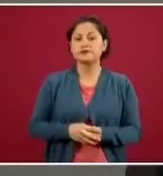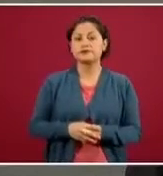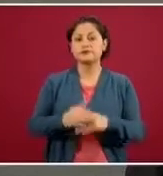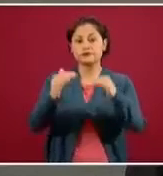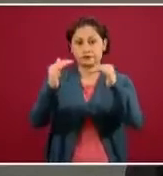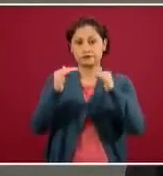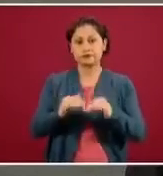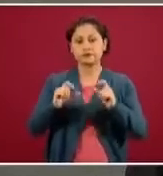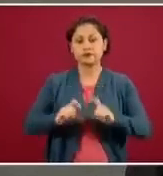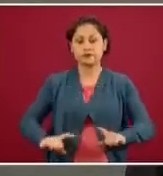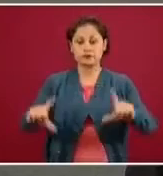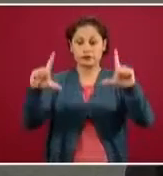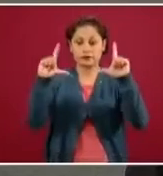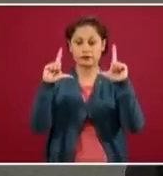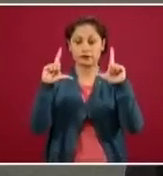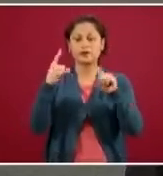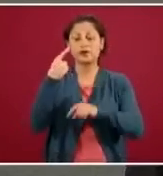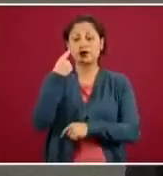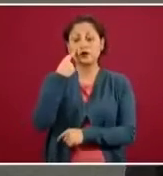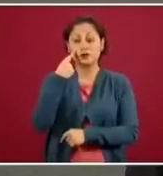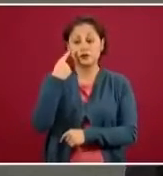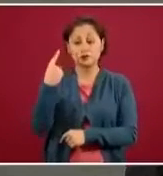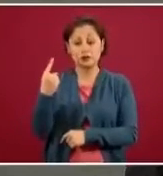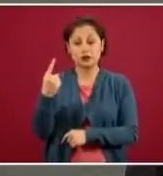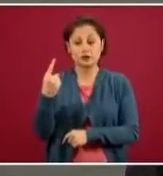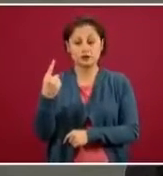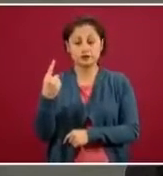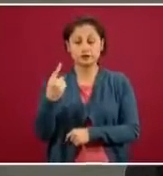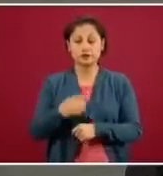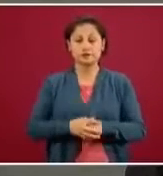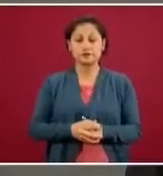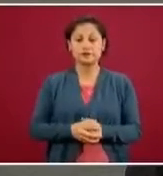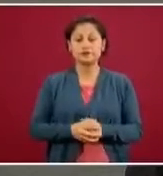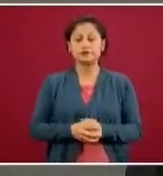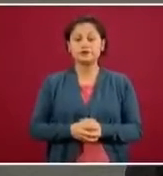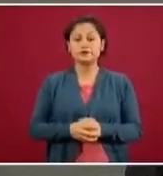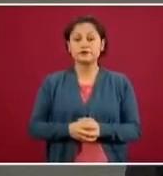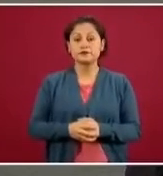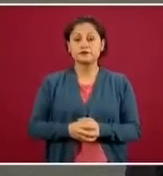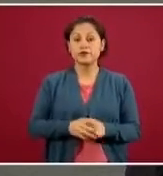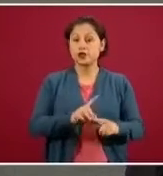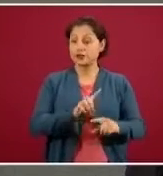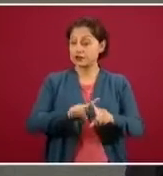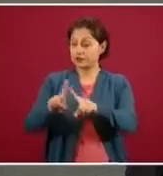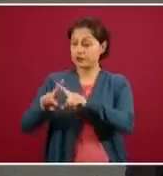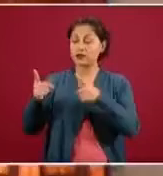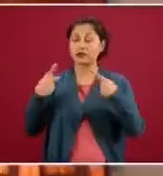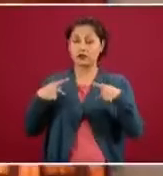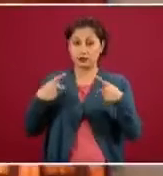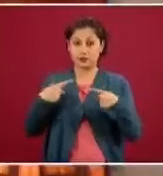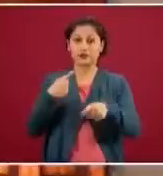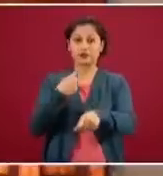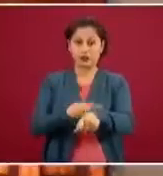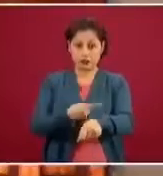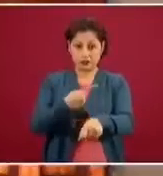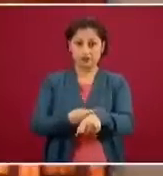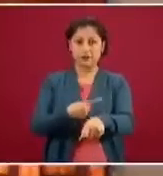diapositiva vemos la proporción de los casos confirmados que ya se han